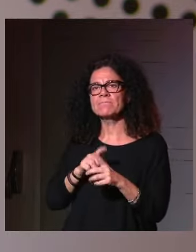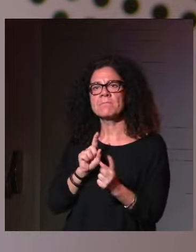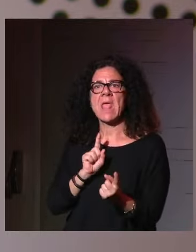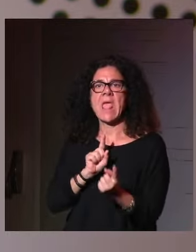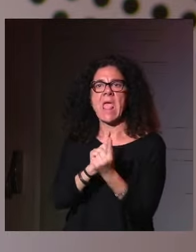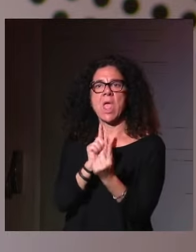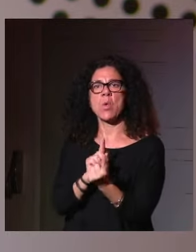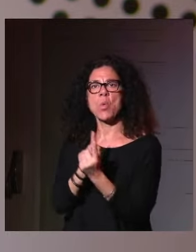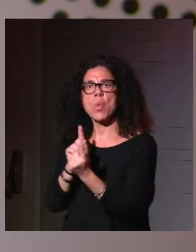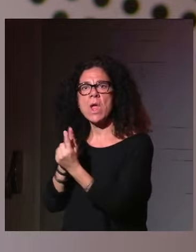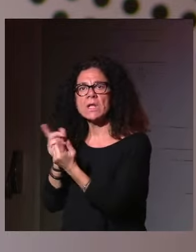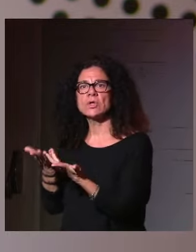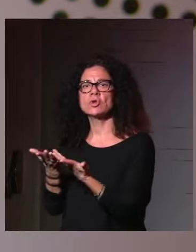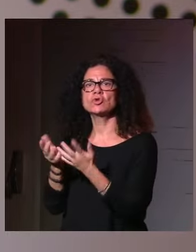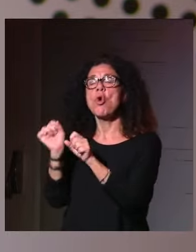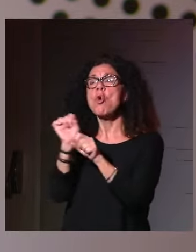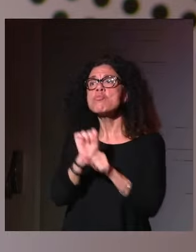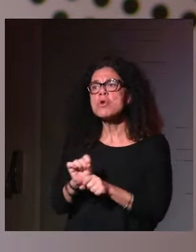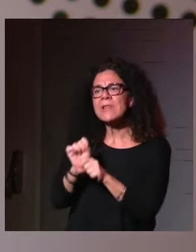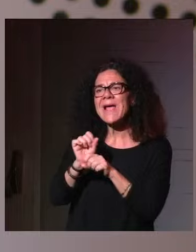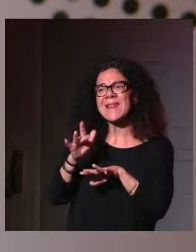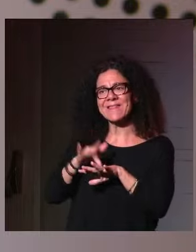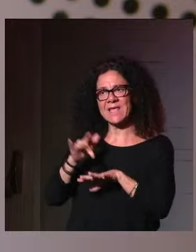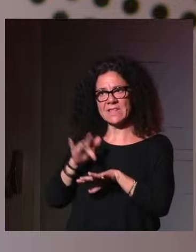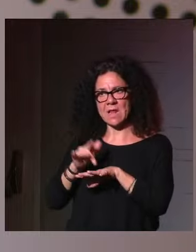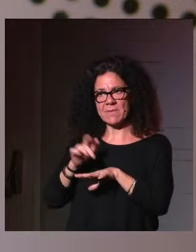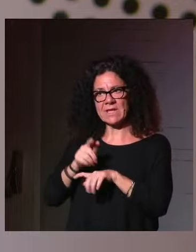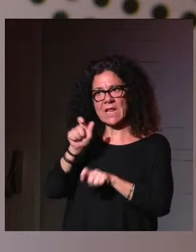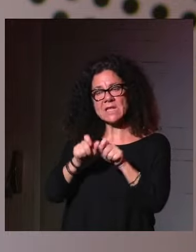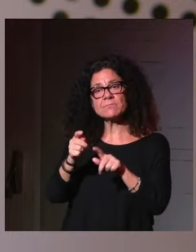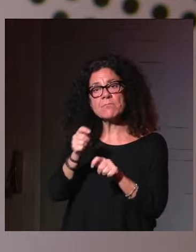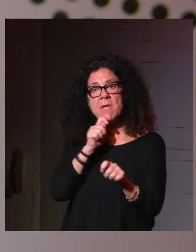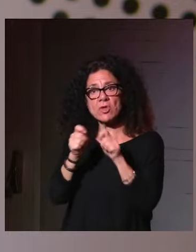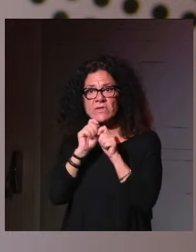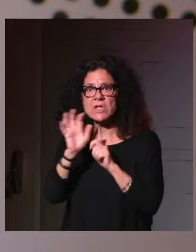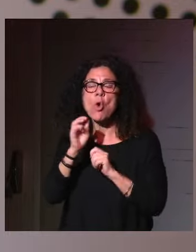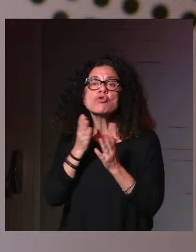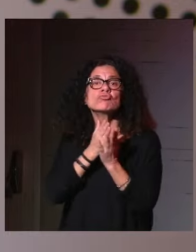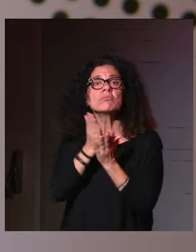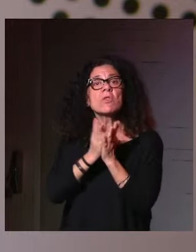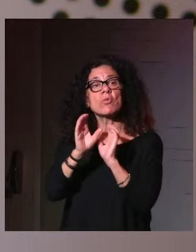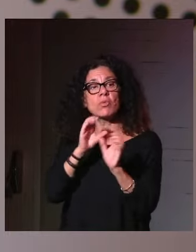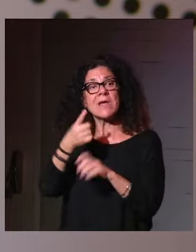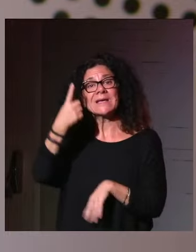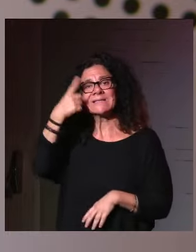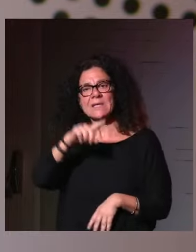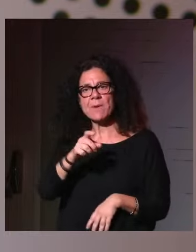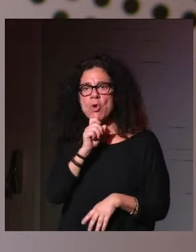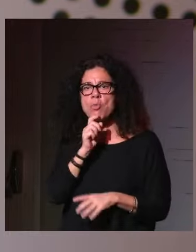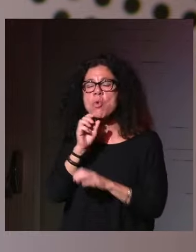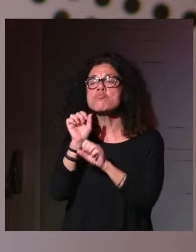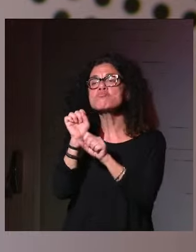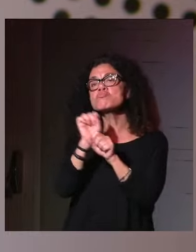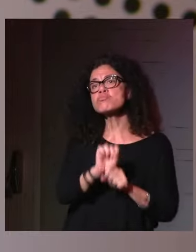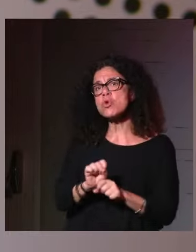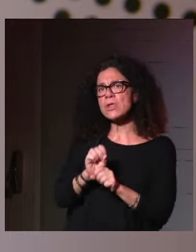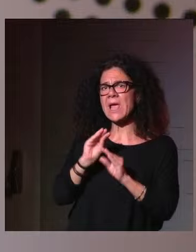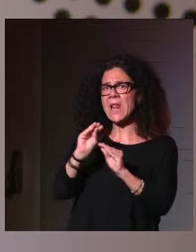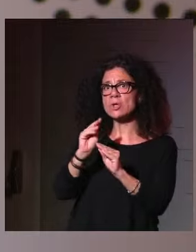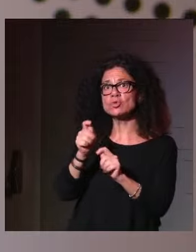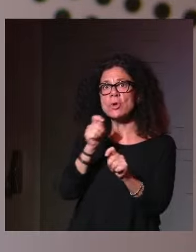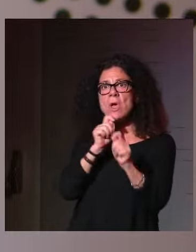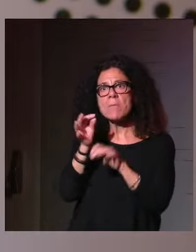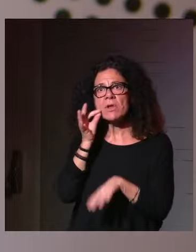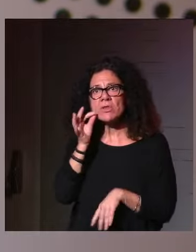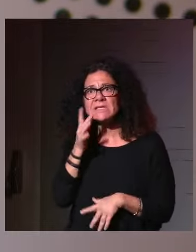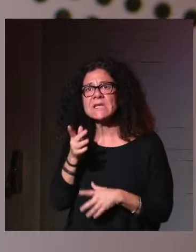encuentros proteger digitalmente no que las periodistas o que los medios sepan Cómo proteger digitalmente a sus periodistas que las